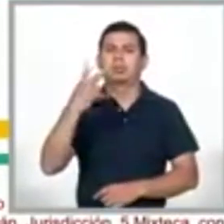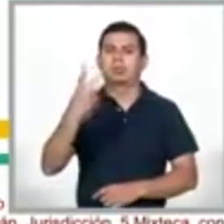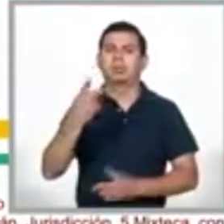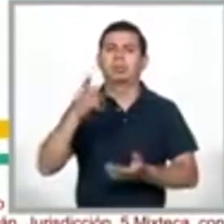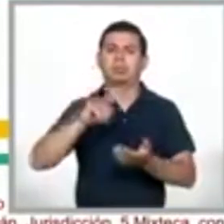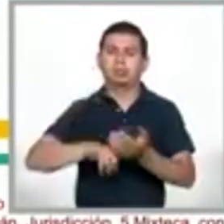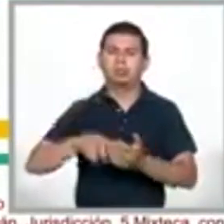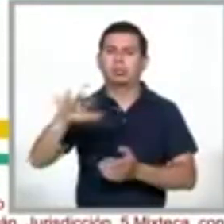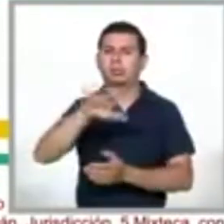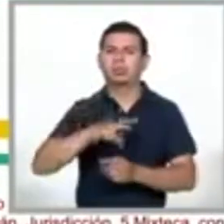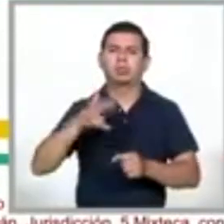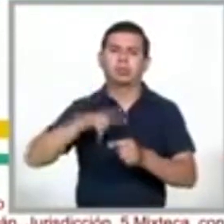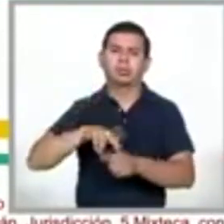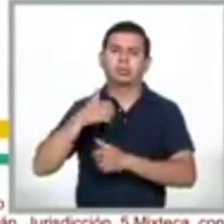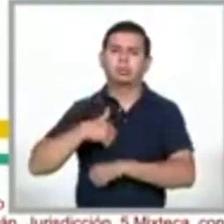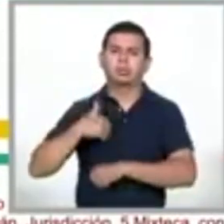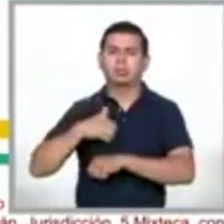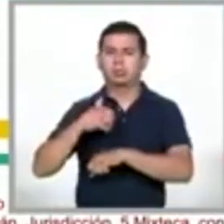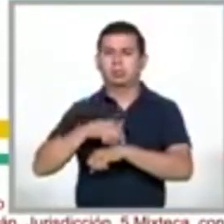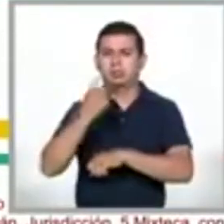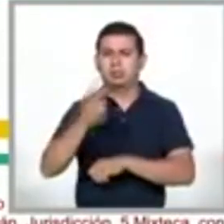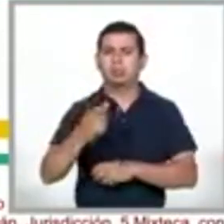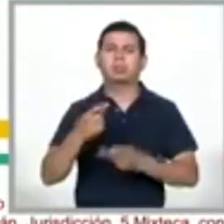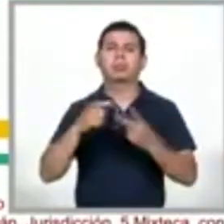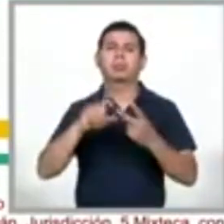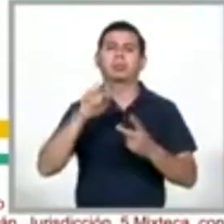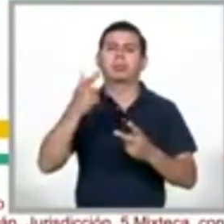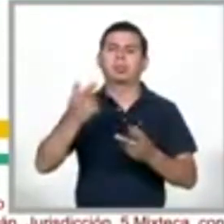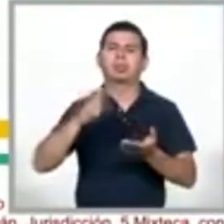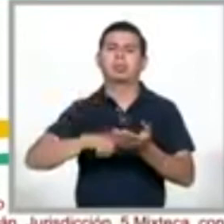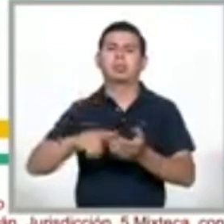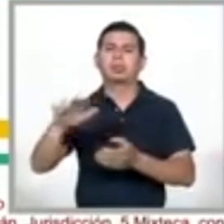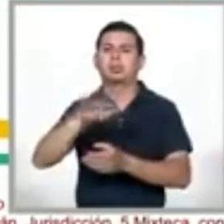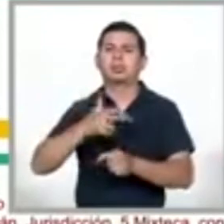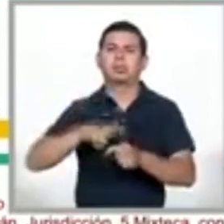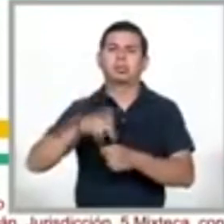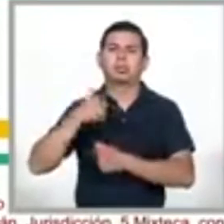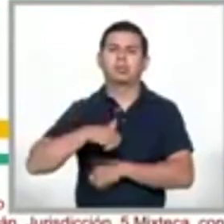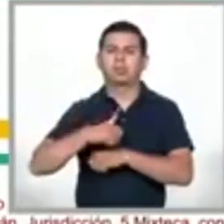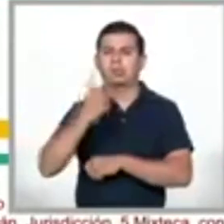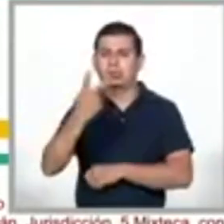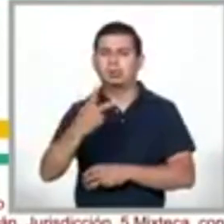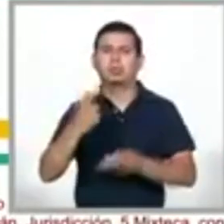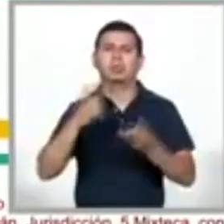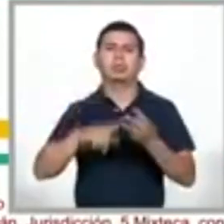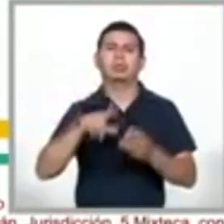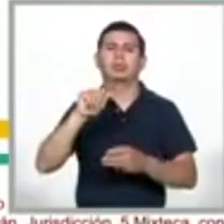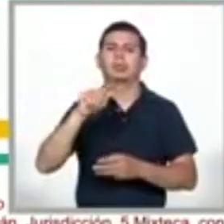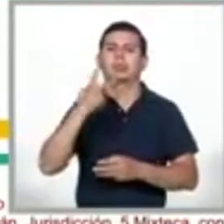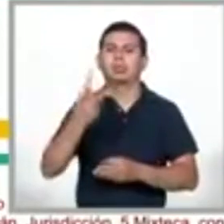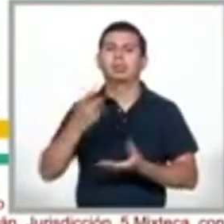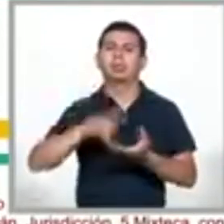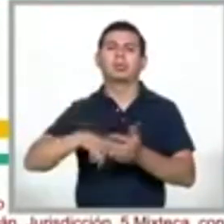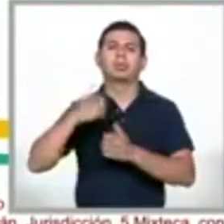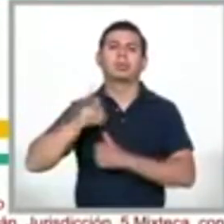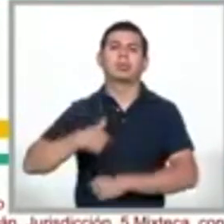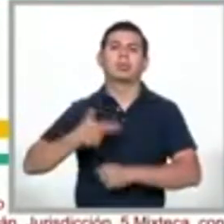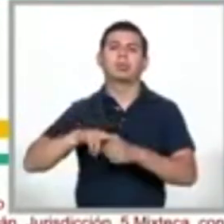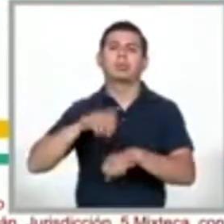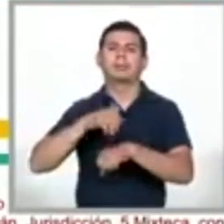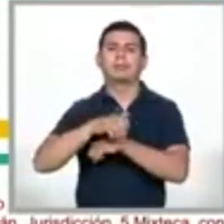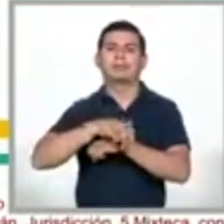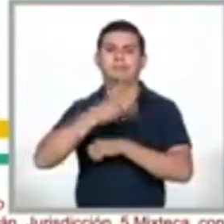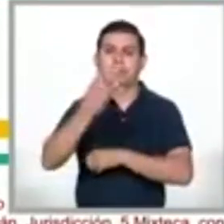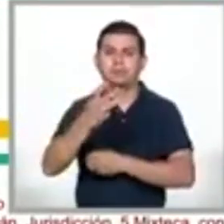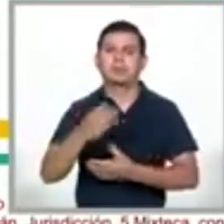342 en la jurisdicción sanitaria número 1, 27 en la jurisdicción sanitaria número 2, 72 en la jurisdicción